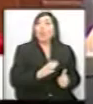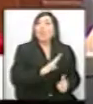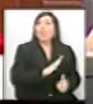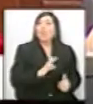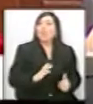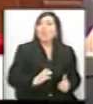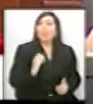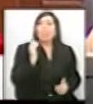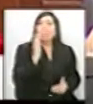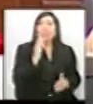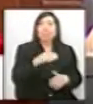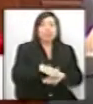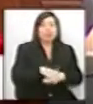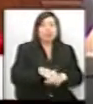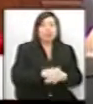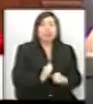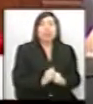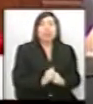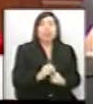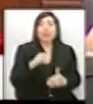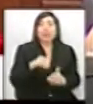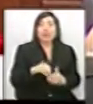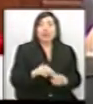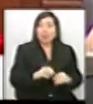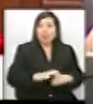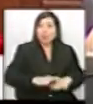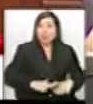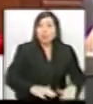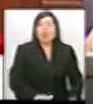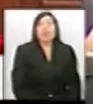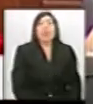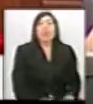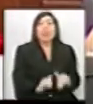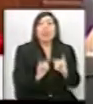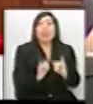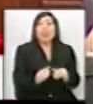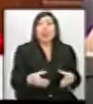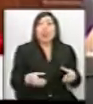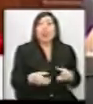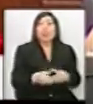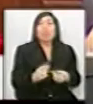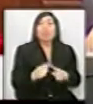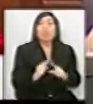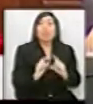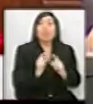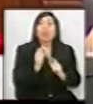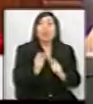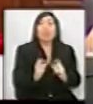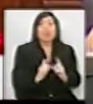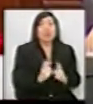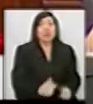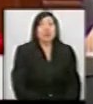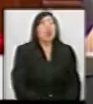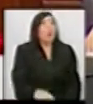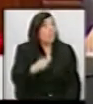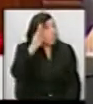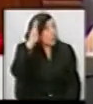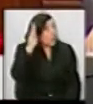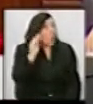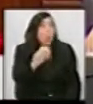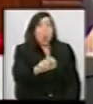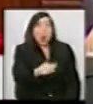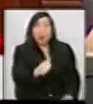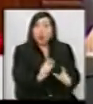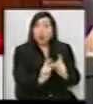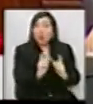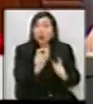estado ordena la planificación y la ocupación del suelo quedamos en la comisión con varios colegas el congresista bruce y otros